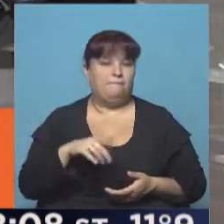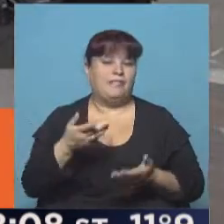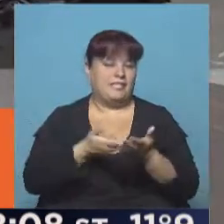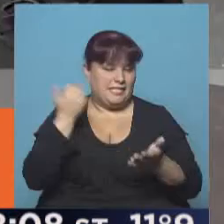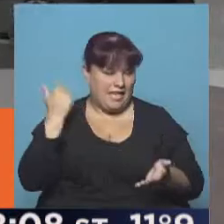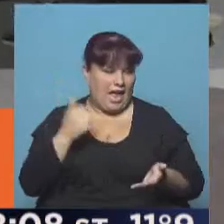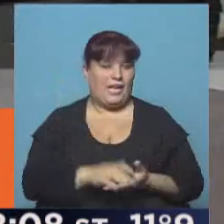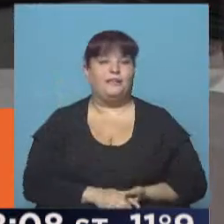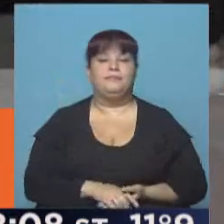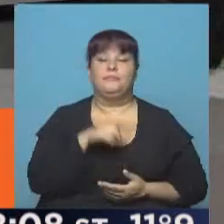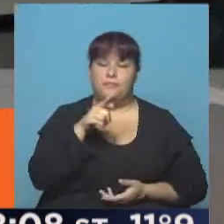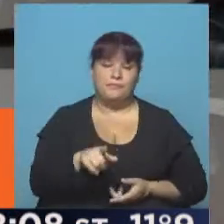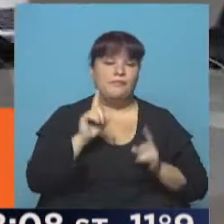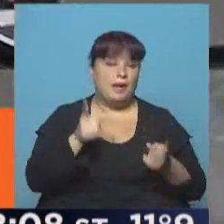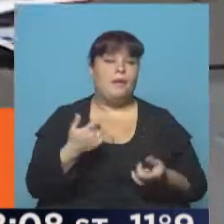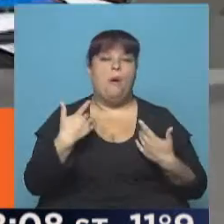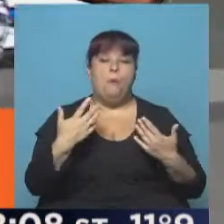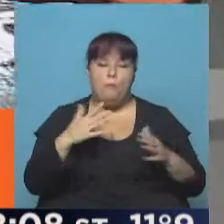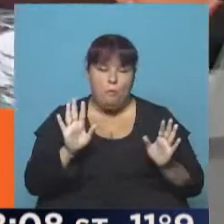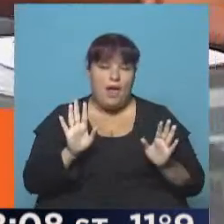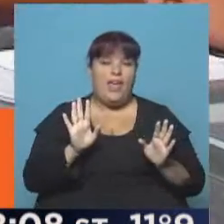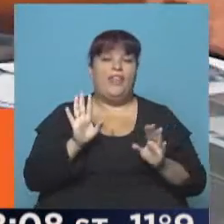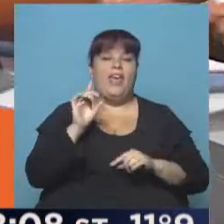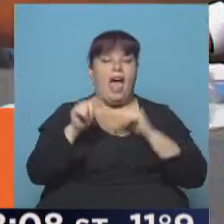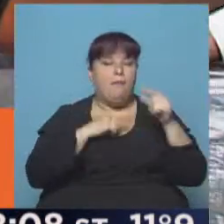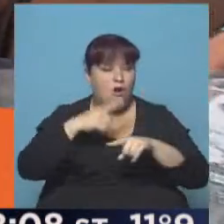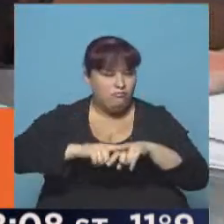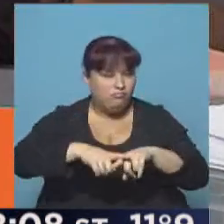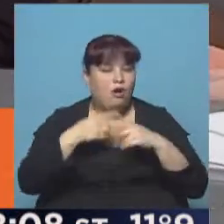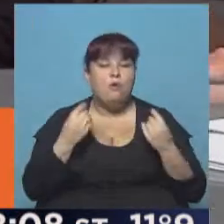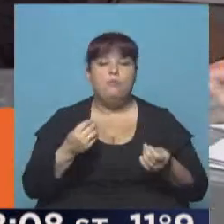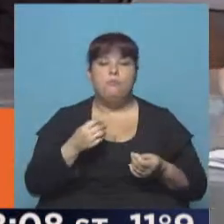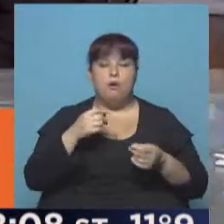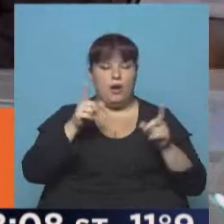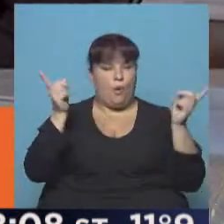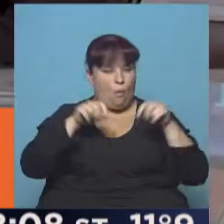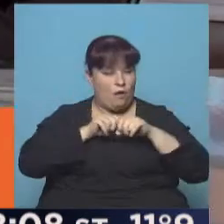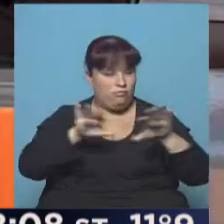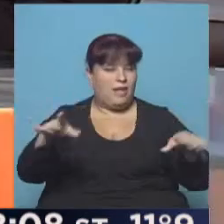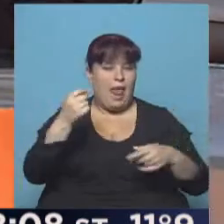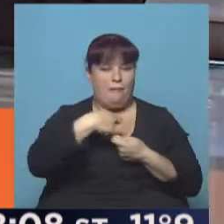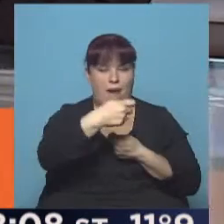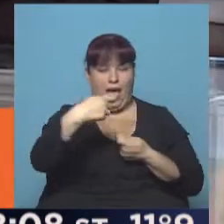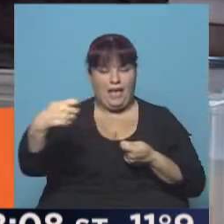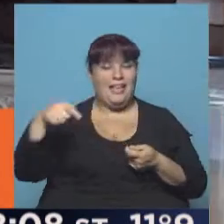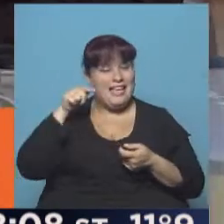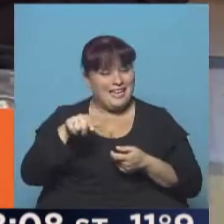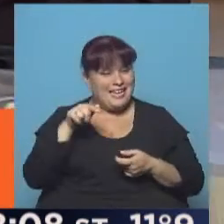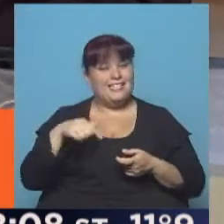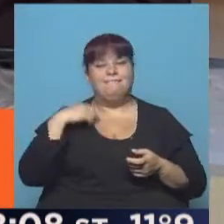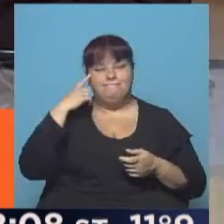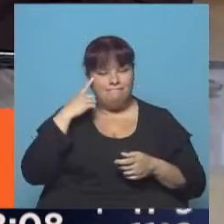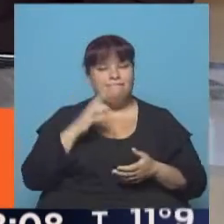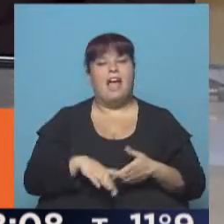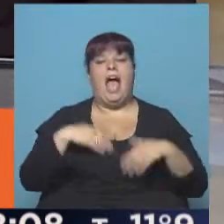quitó, y en ese sentido permite también que empiece la discusión porque hay una redistribución de fondos y en ese caso me parece que